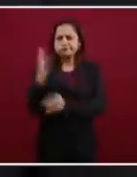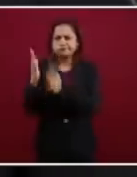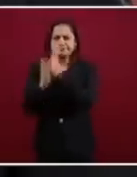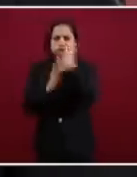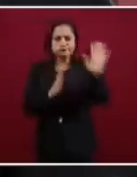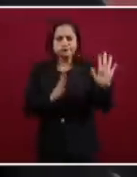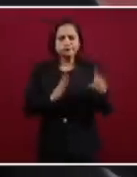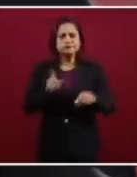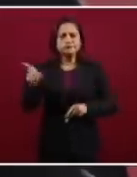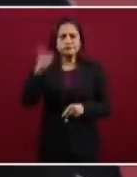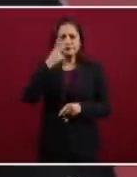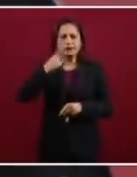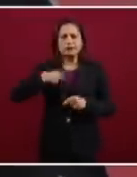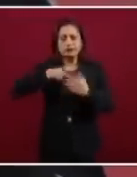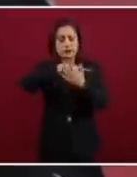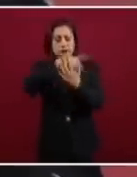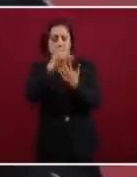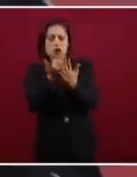megaproyecto